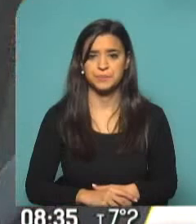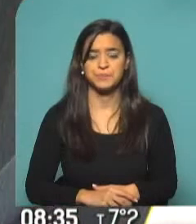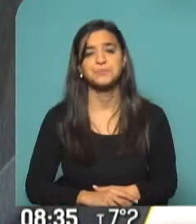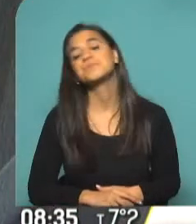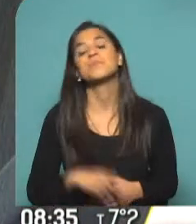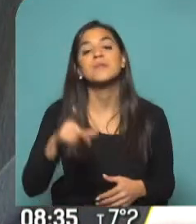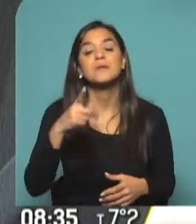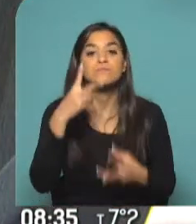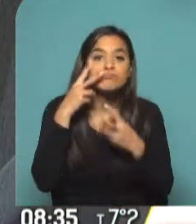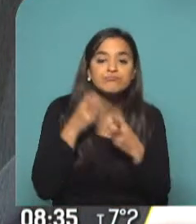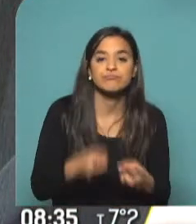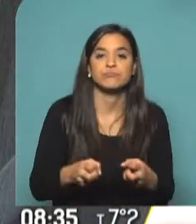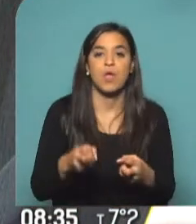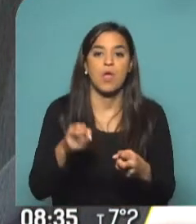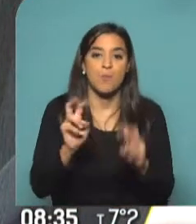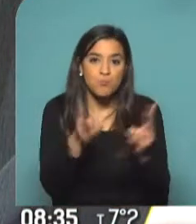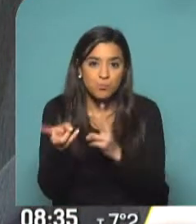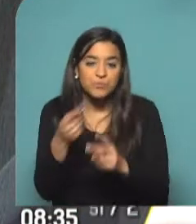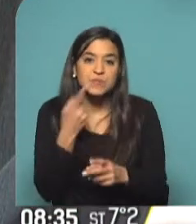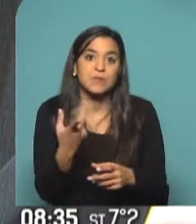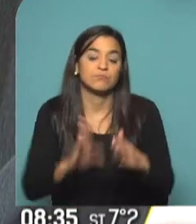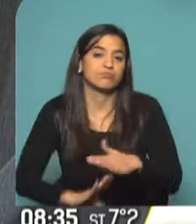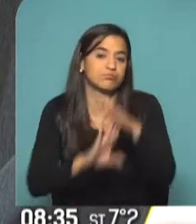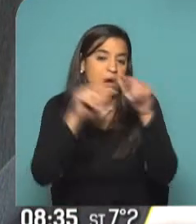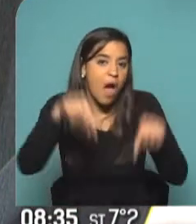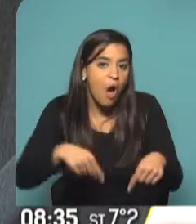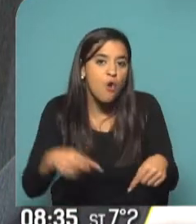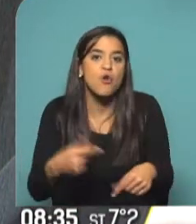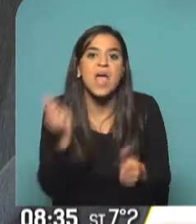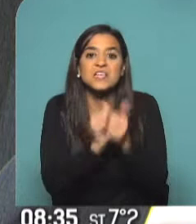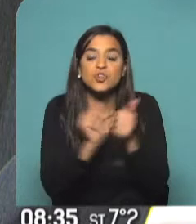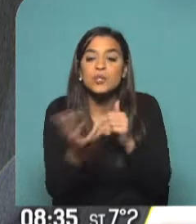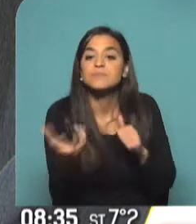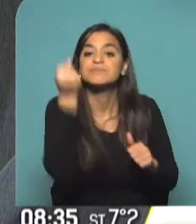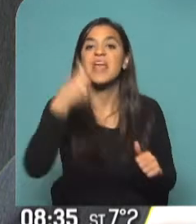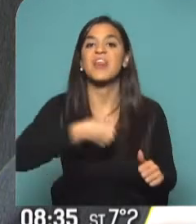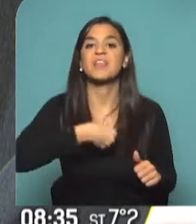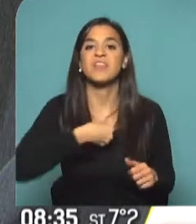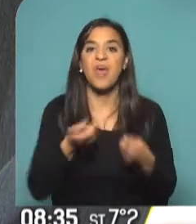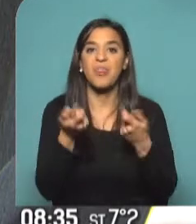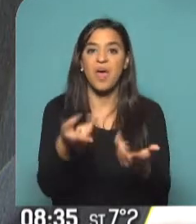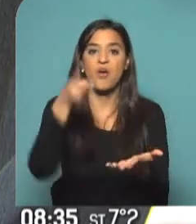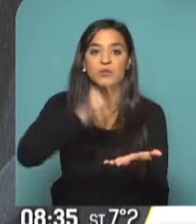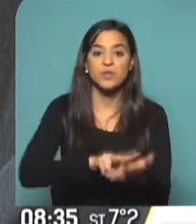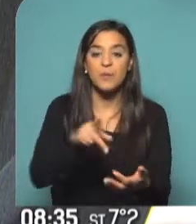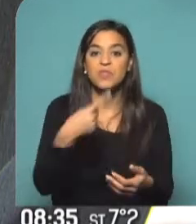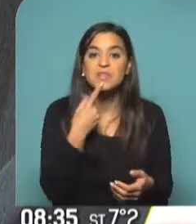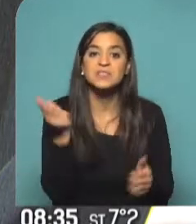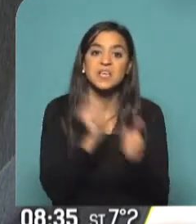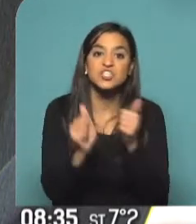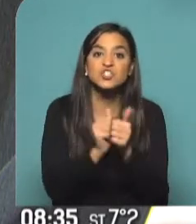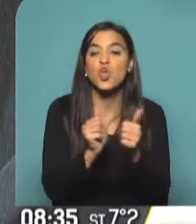la antropología forense se convirtió en protagonista de historias de restitución de identidades acostumbrados y escuchar historias de